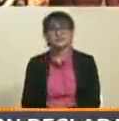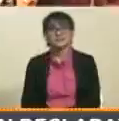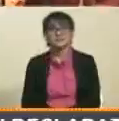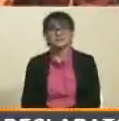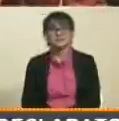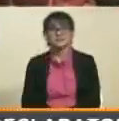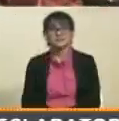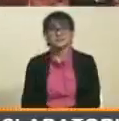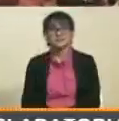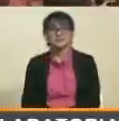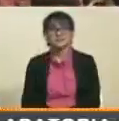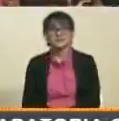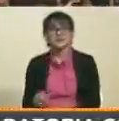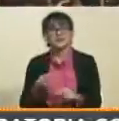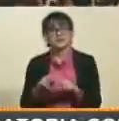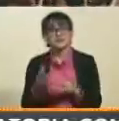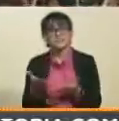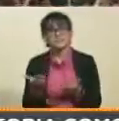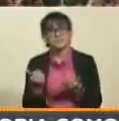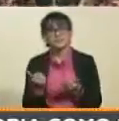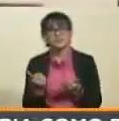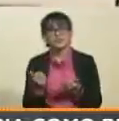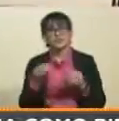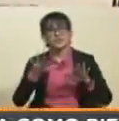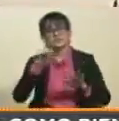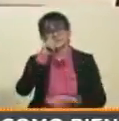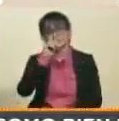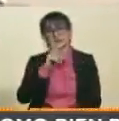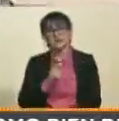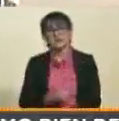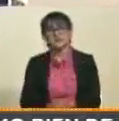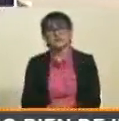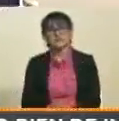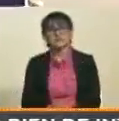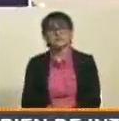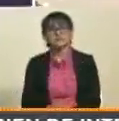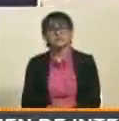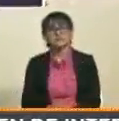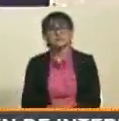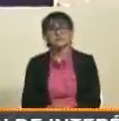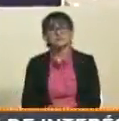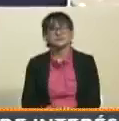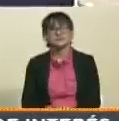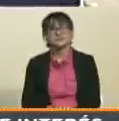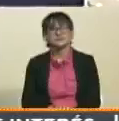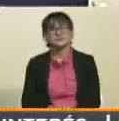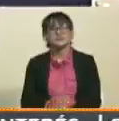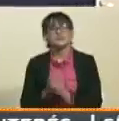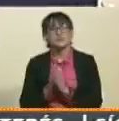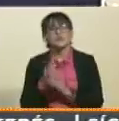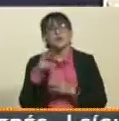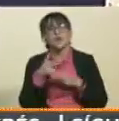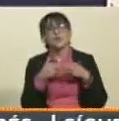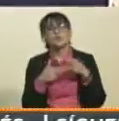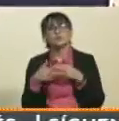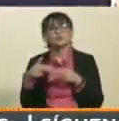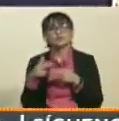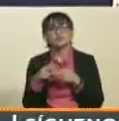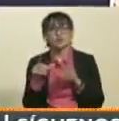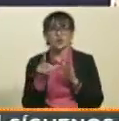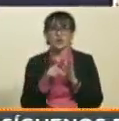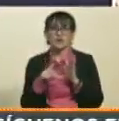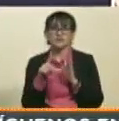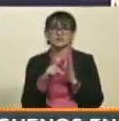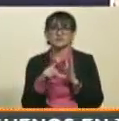Y me pidió la niña llamada Cristal de 10 años. Me pidió la construcción de un gran